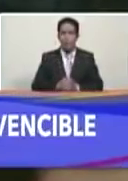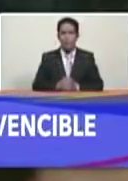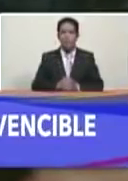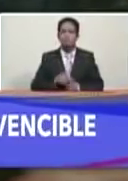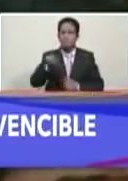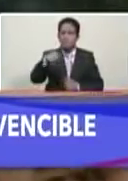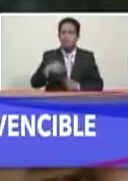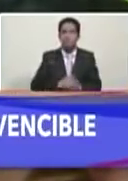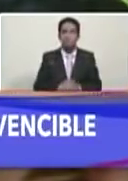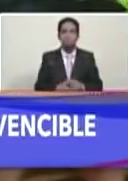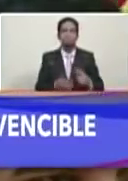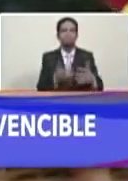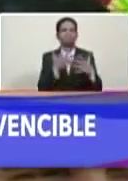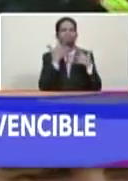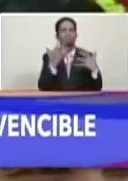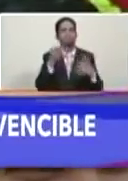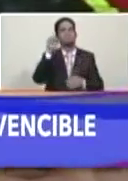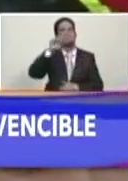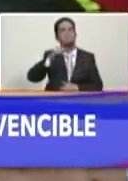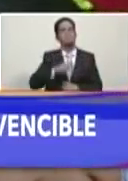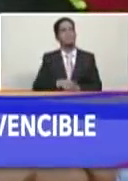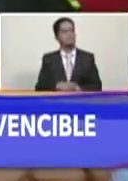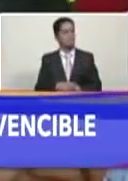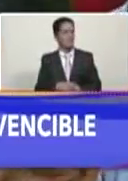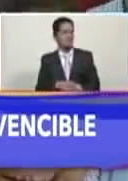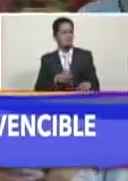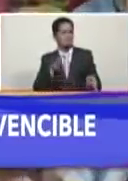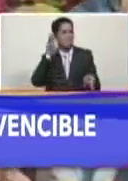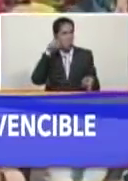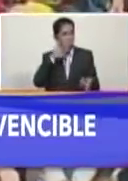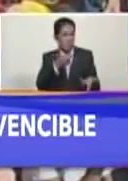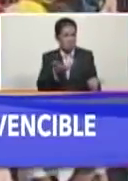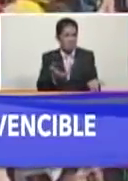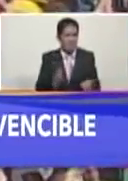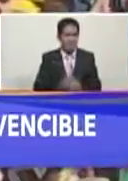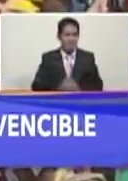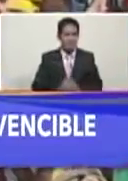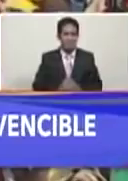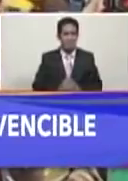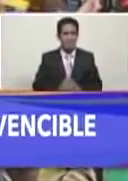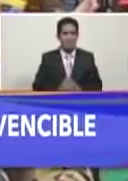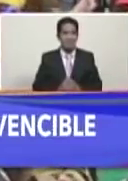¿Ah? Parece que no, porque no se escucha.